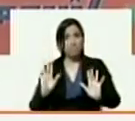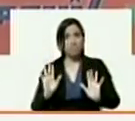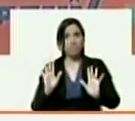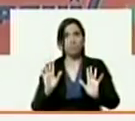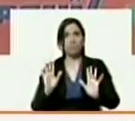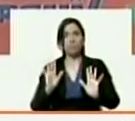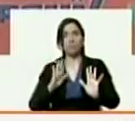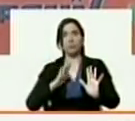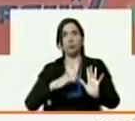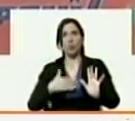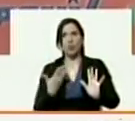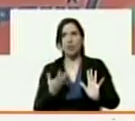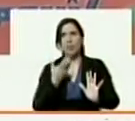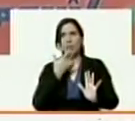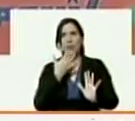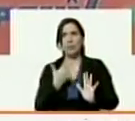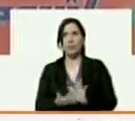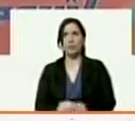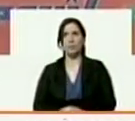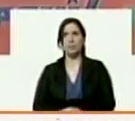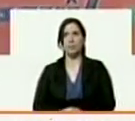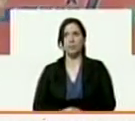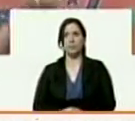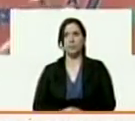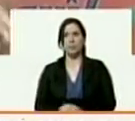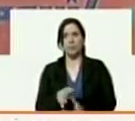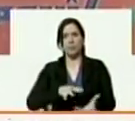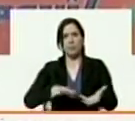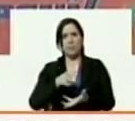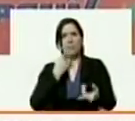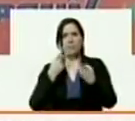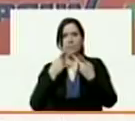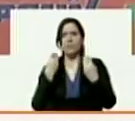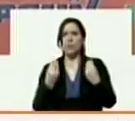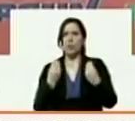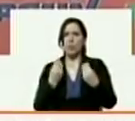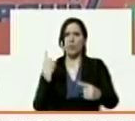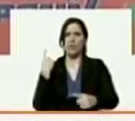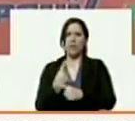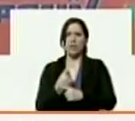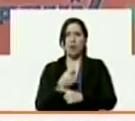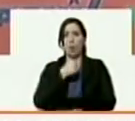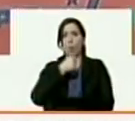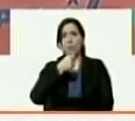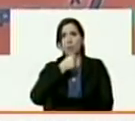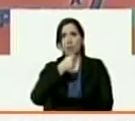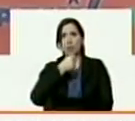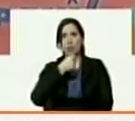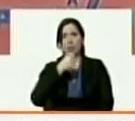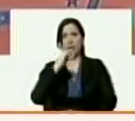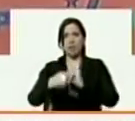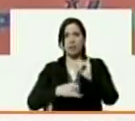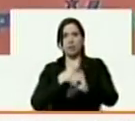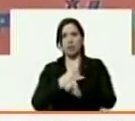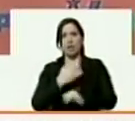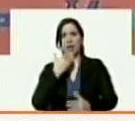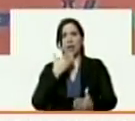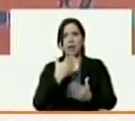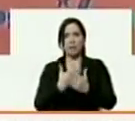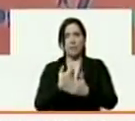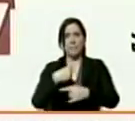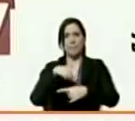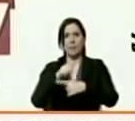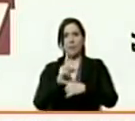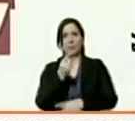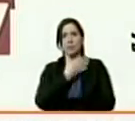podría afectarse también el tablero político y cómo lo vería la opinión internacional? Muchísimas gracias, primer vicepresidente.